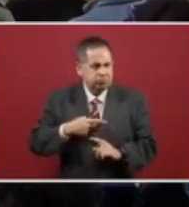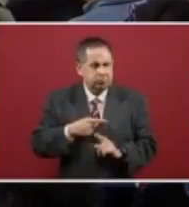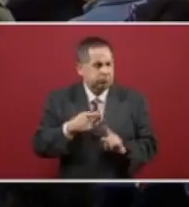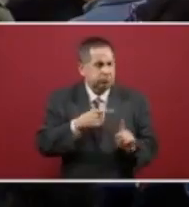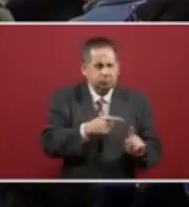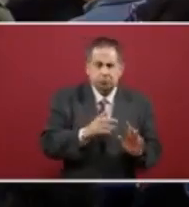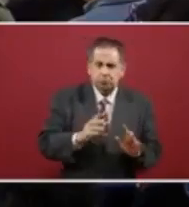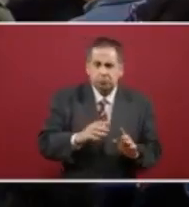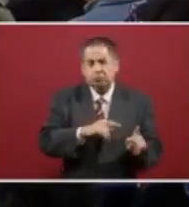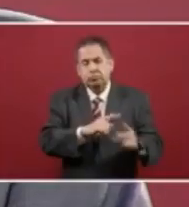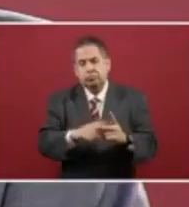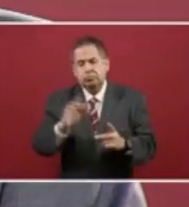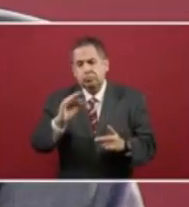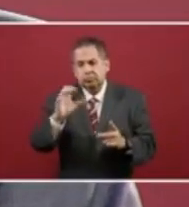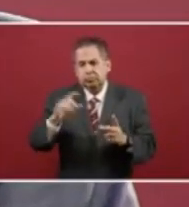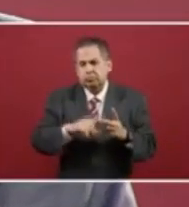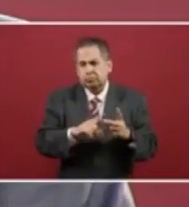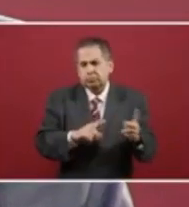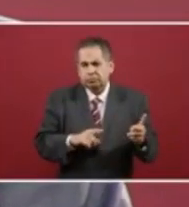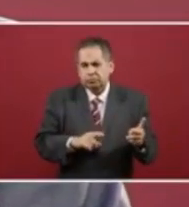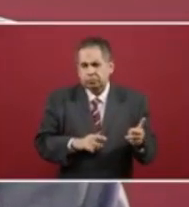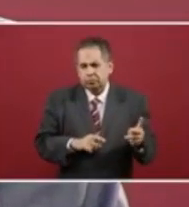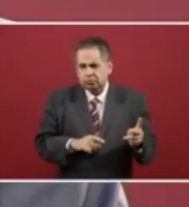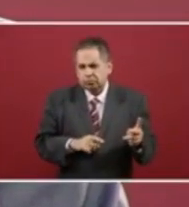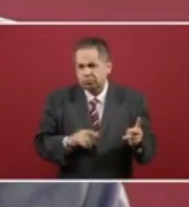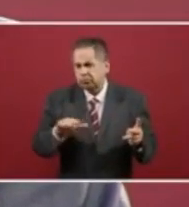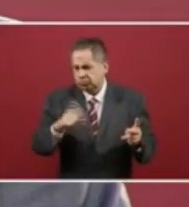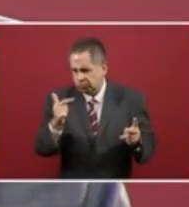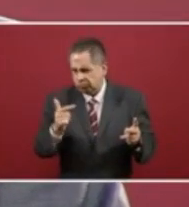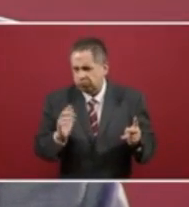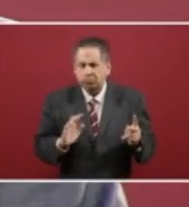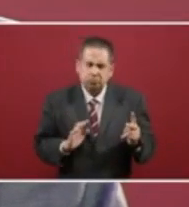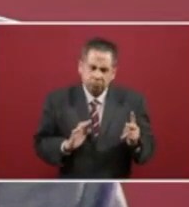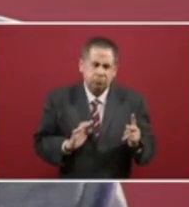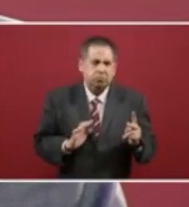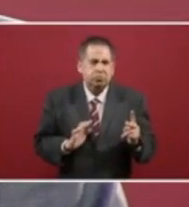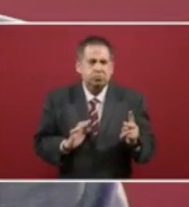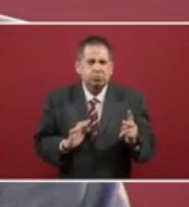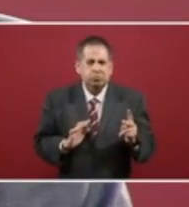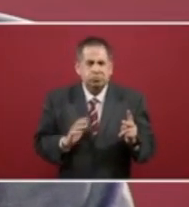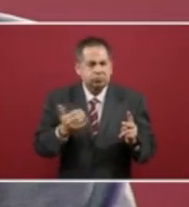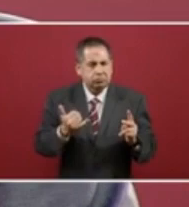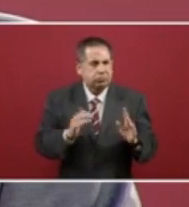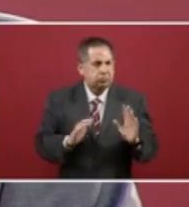el caso de Felipe Calderón, 12, y